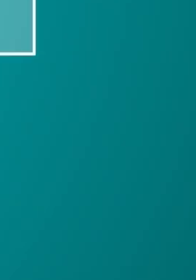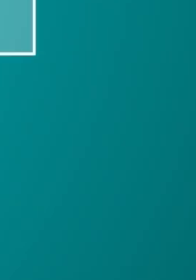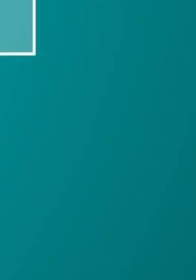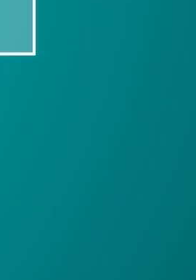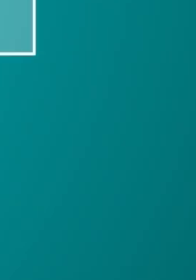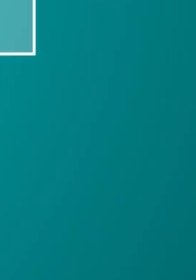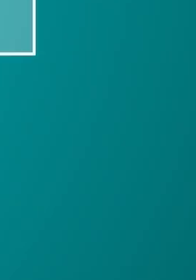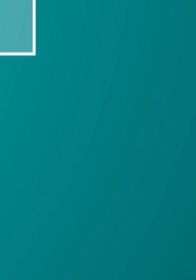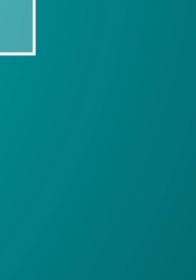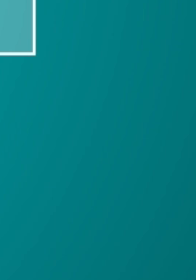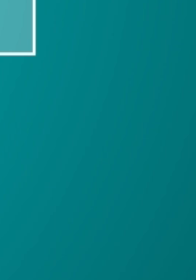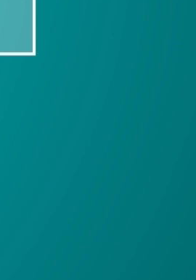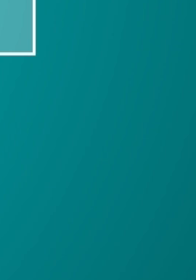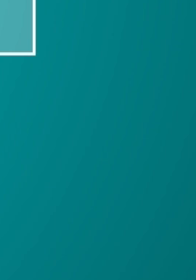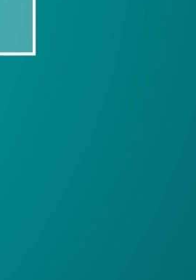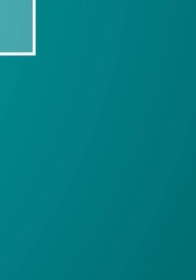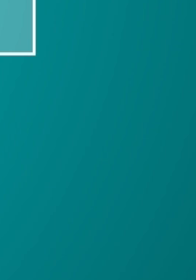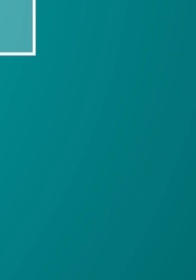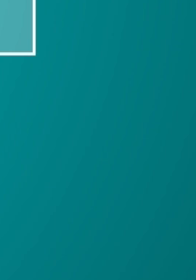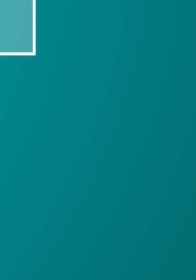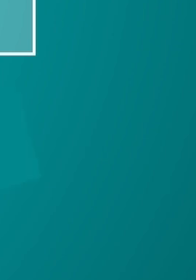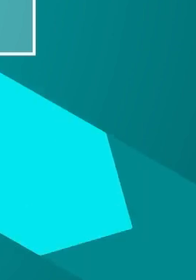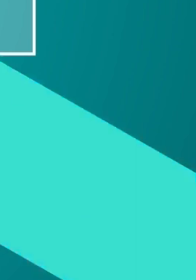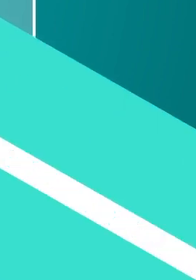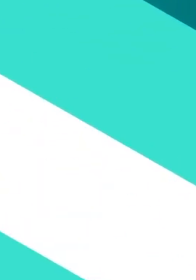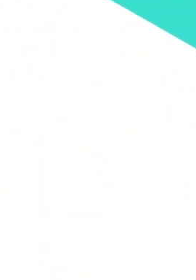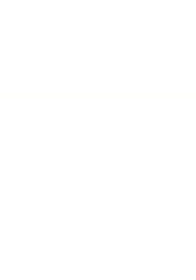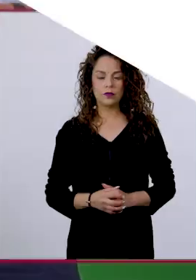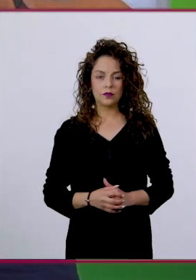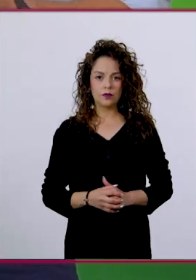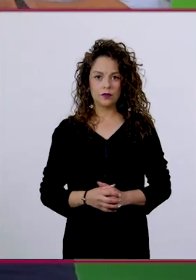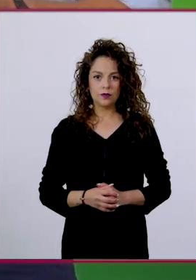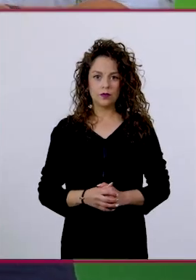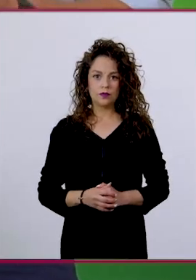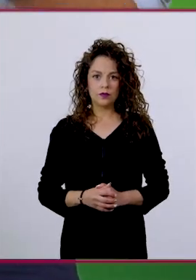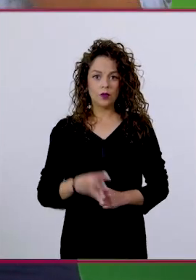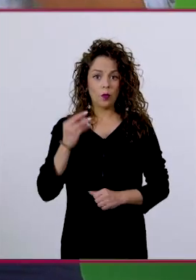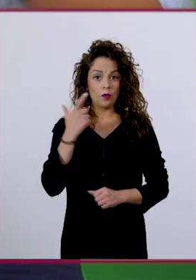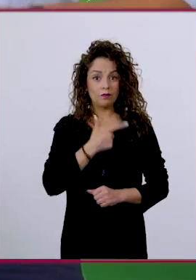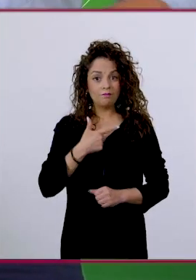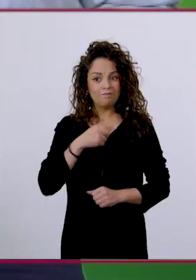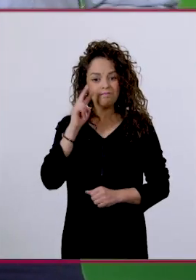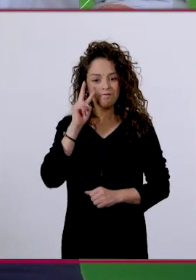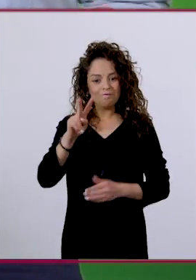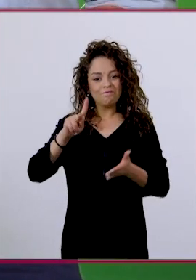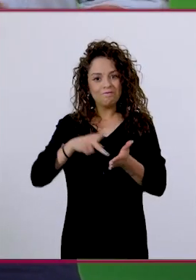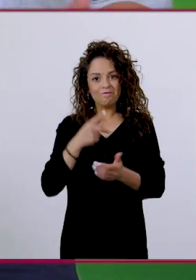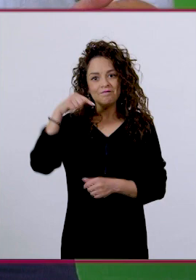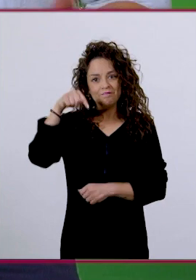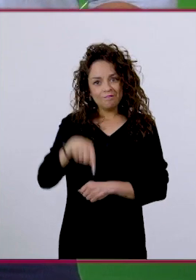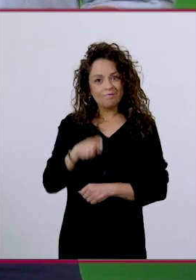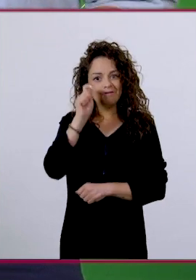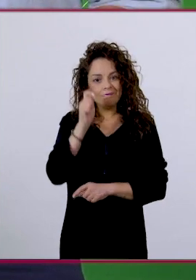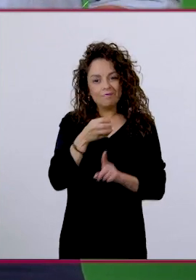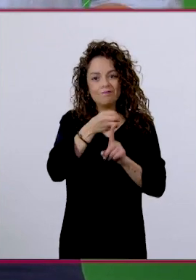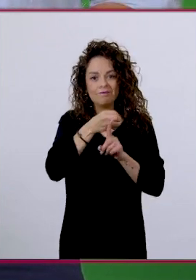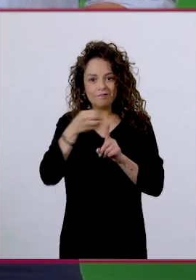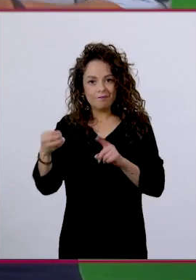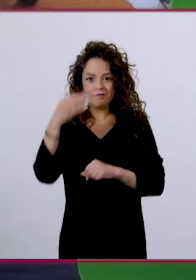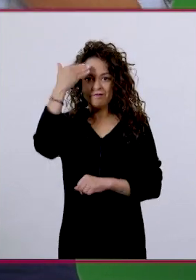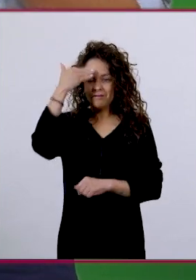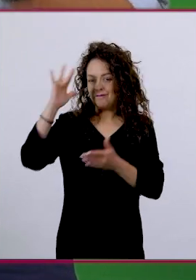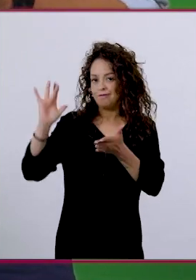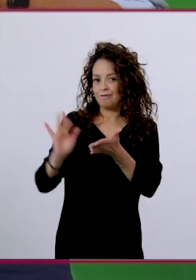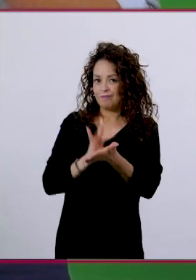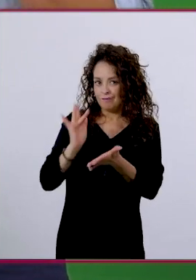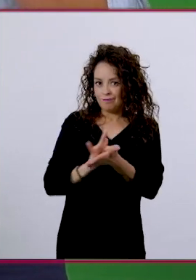Arquitectura digital con enfoque comunitario. Qué gusto vernos una vez más en nuestro espacio de saberes digitales.